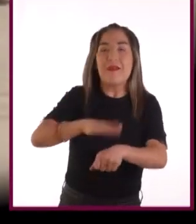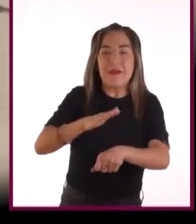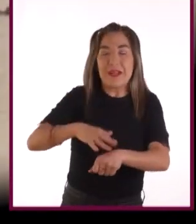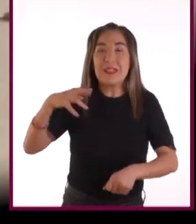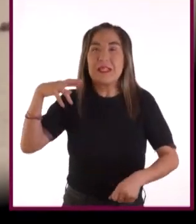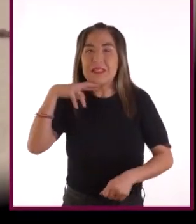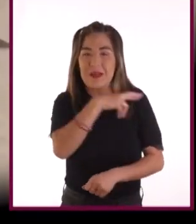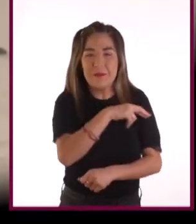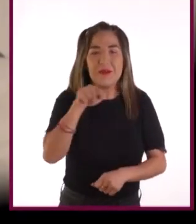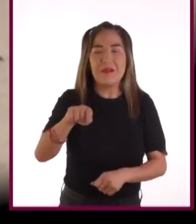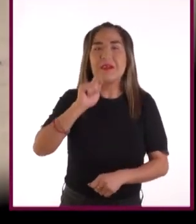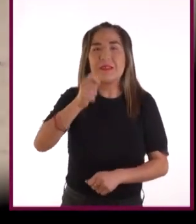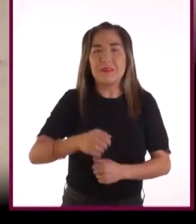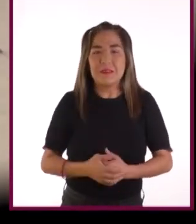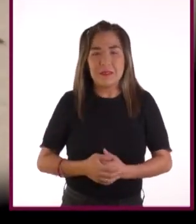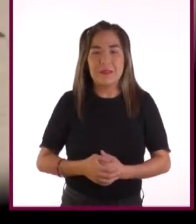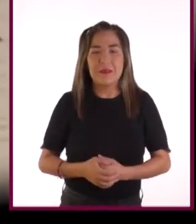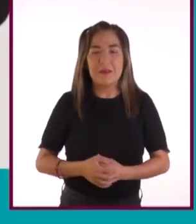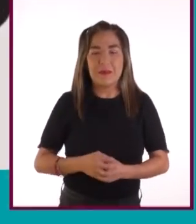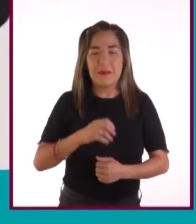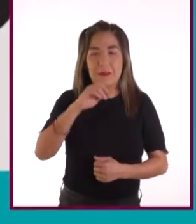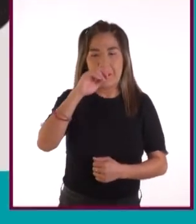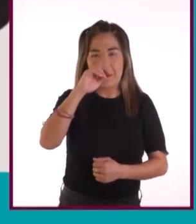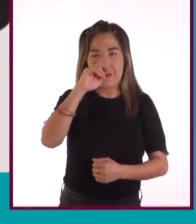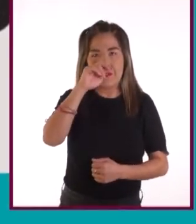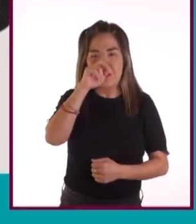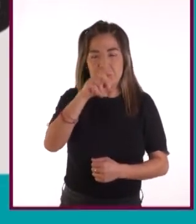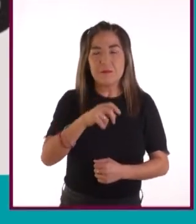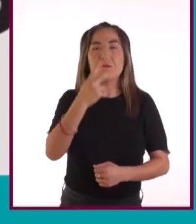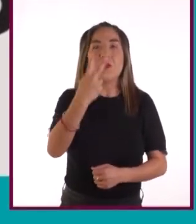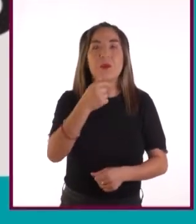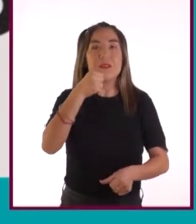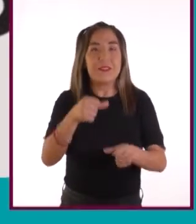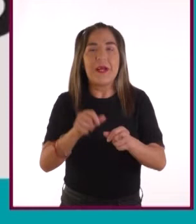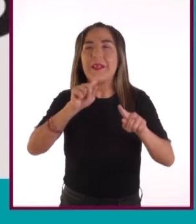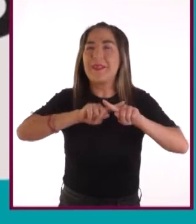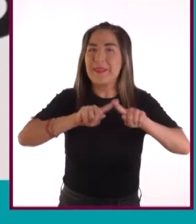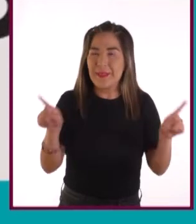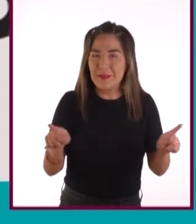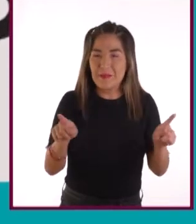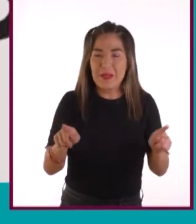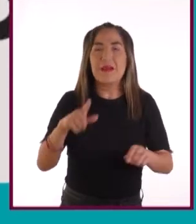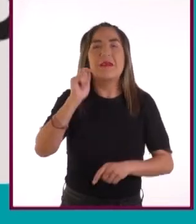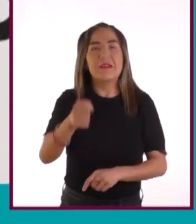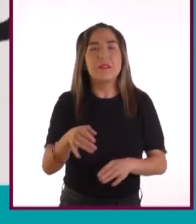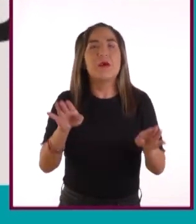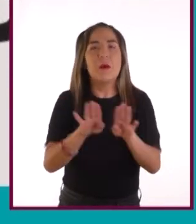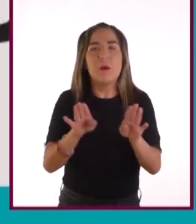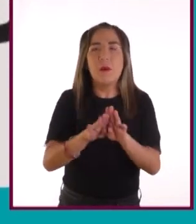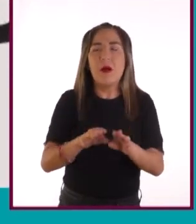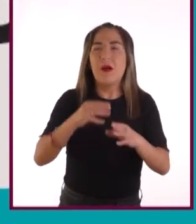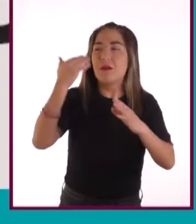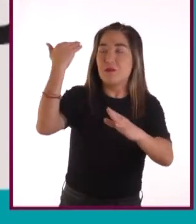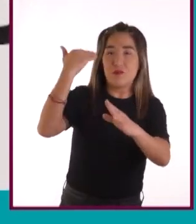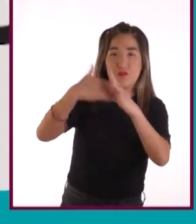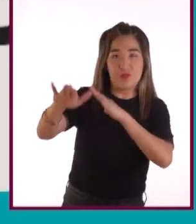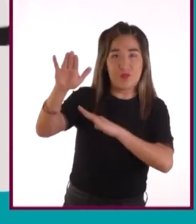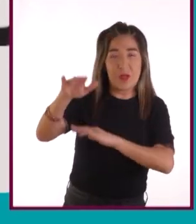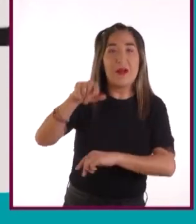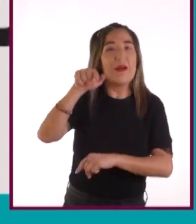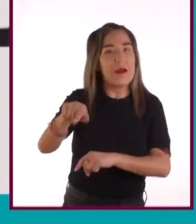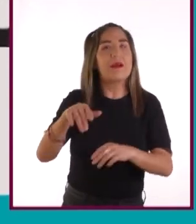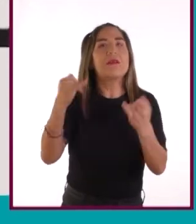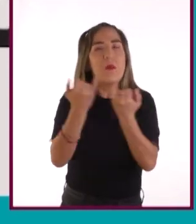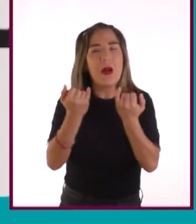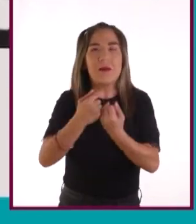enviarse rápidamente. Eran básicamente dos letras diferentes, ¿no? Era muy fácil enviarlo y